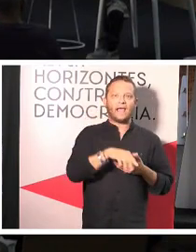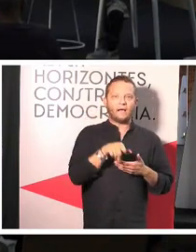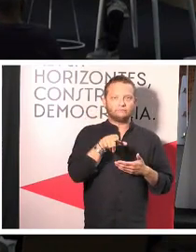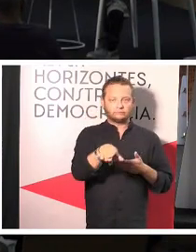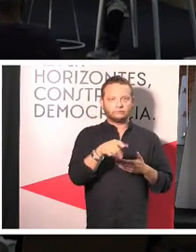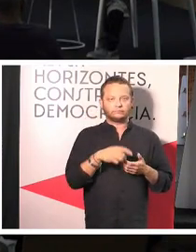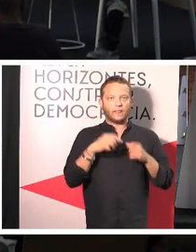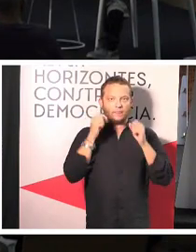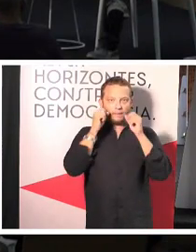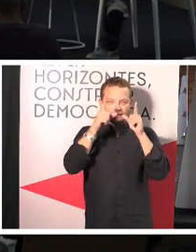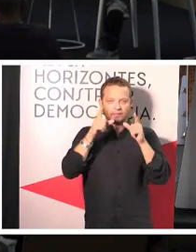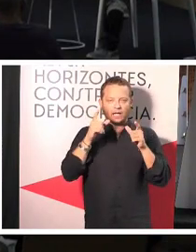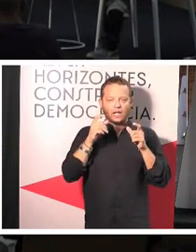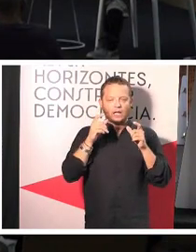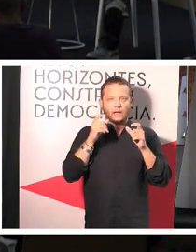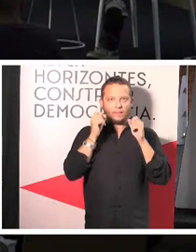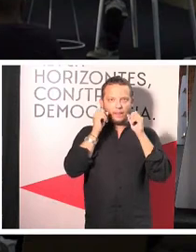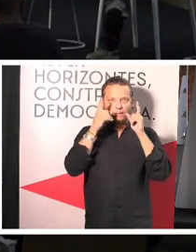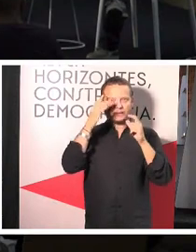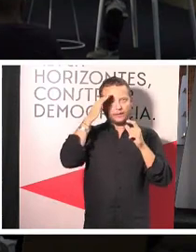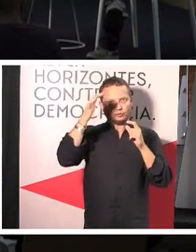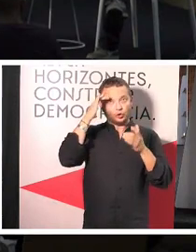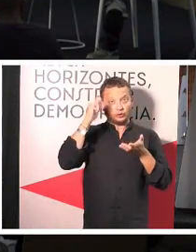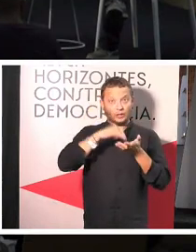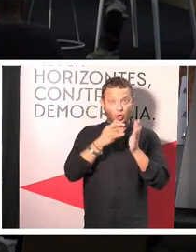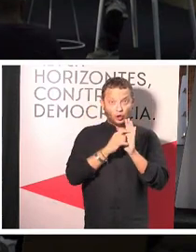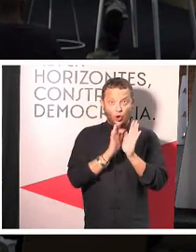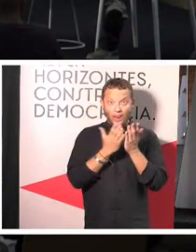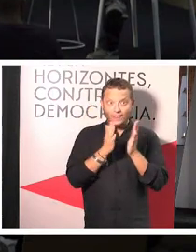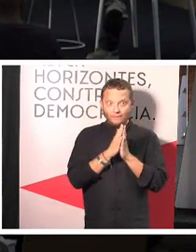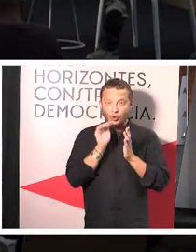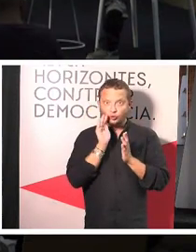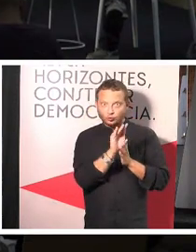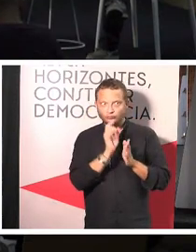llamado El despertar del sueño tecnológico, que creo que es su segundo libro,